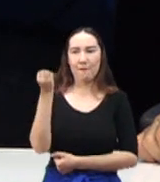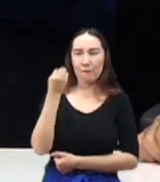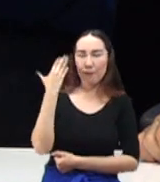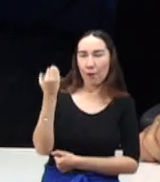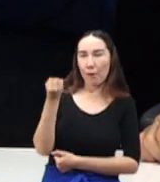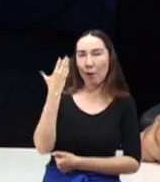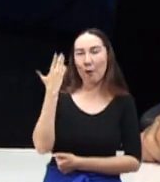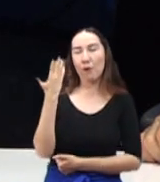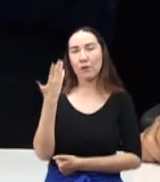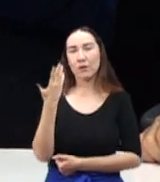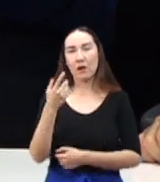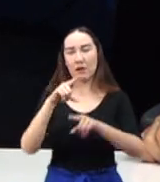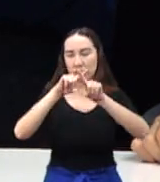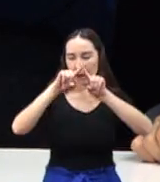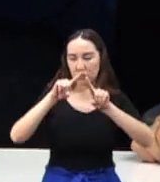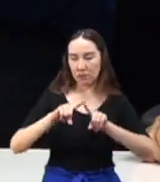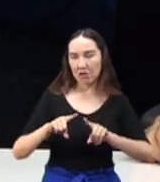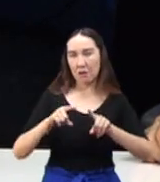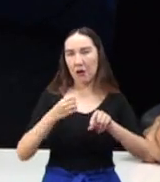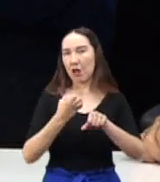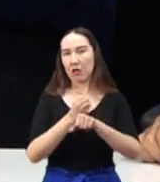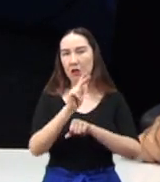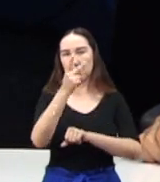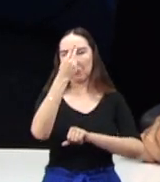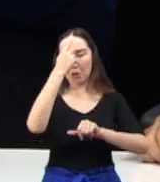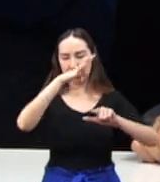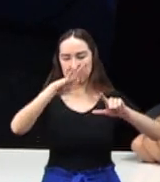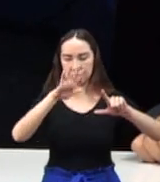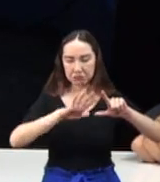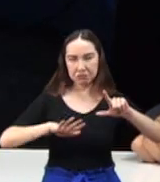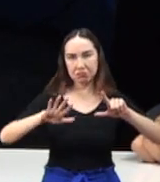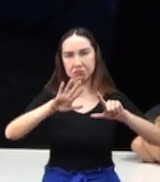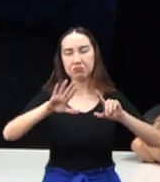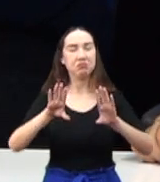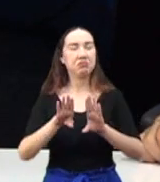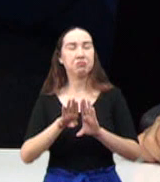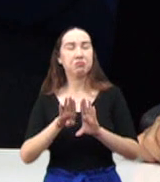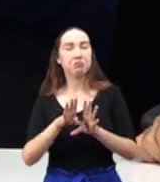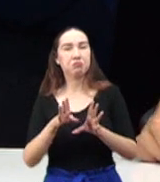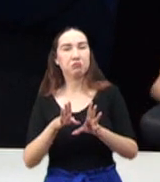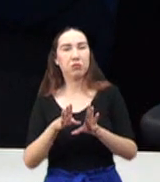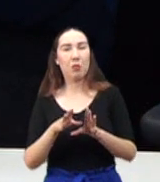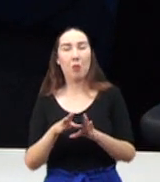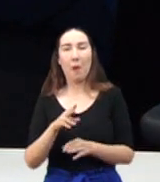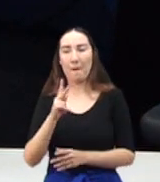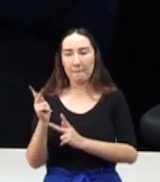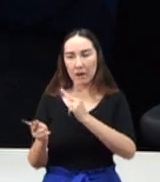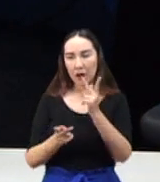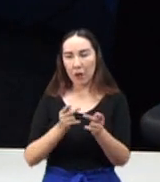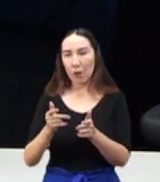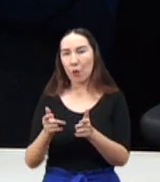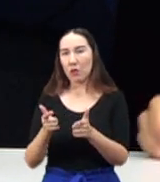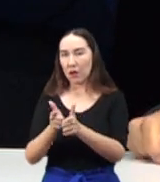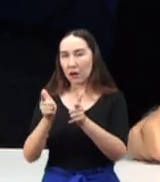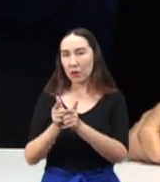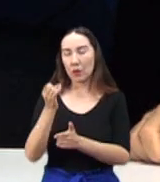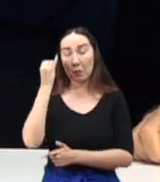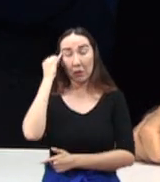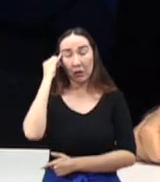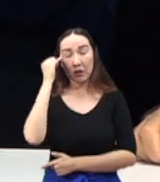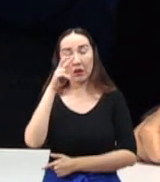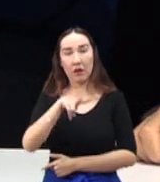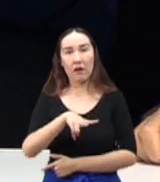diferentes zonas del estado. Bueno, el punto de los pueblos indígenas, que alegaron mucho a